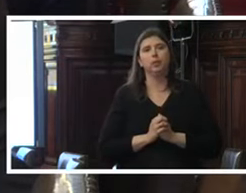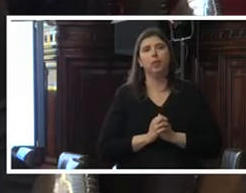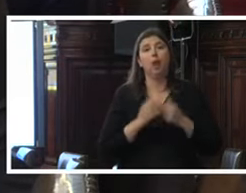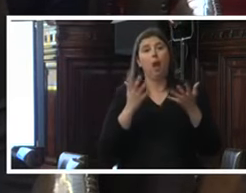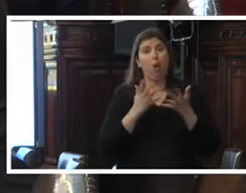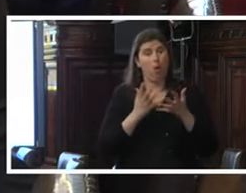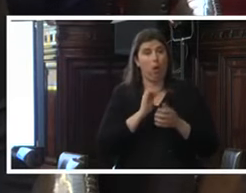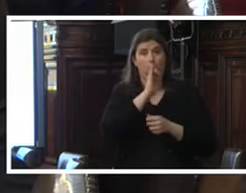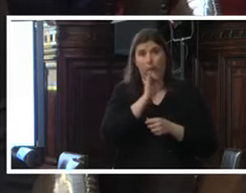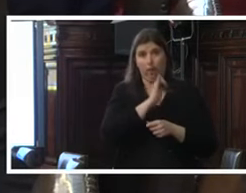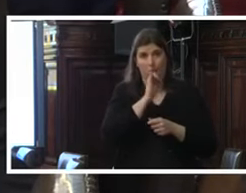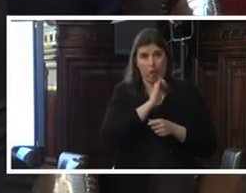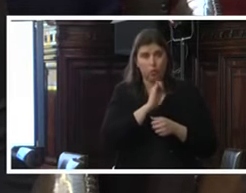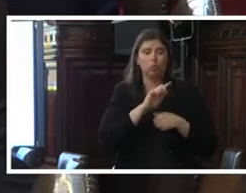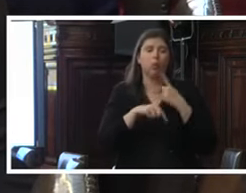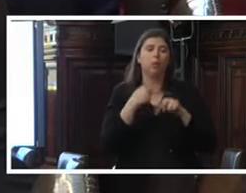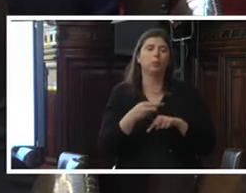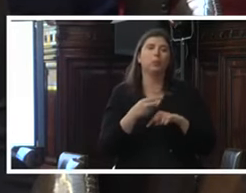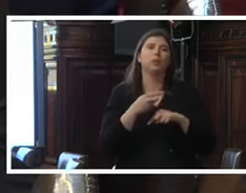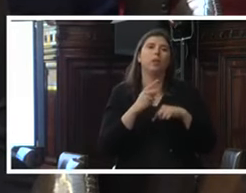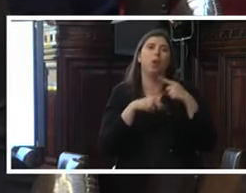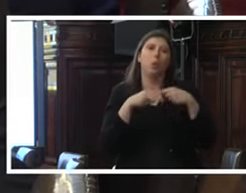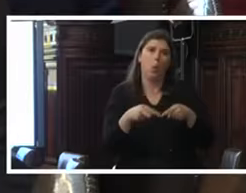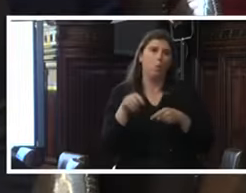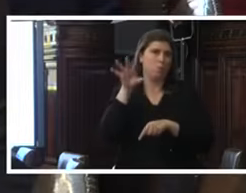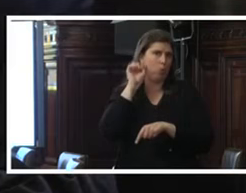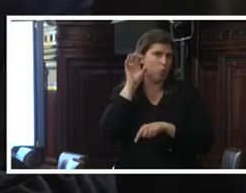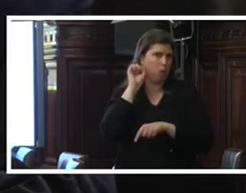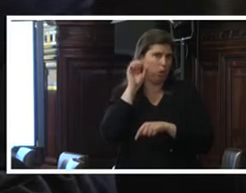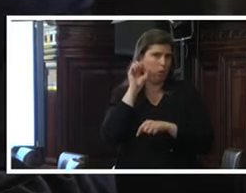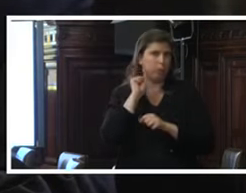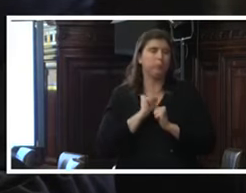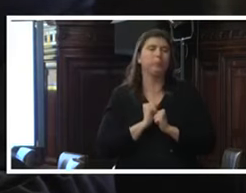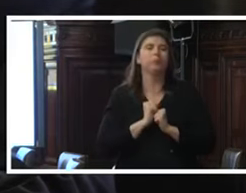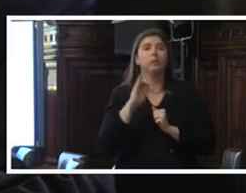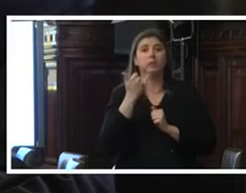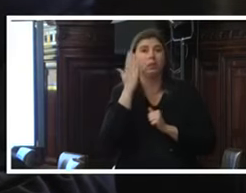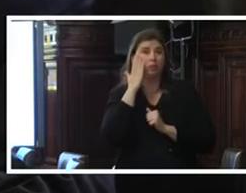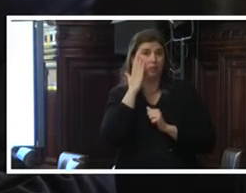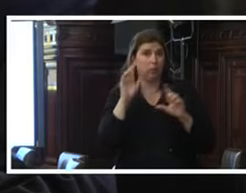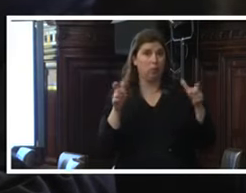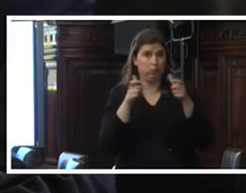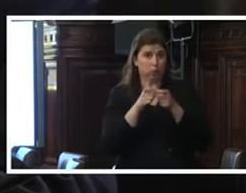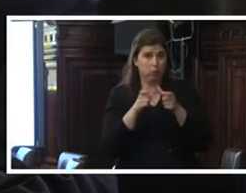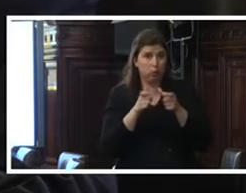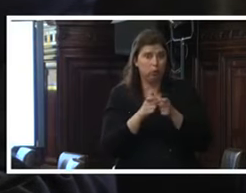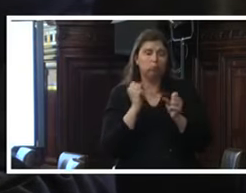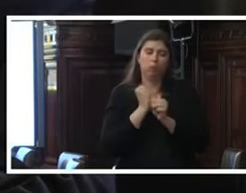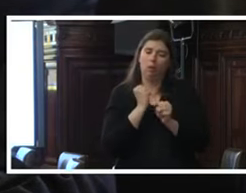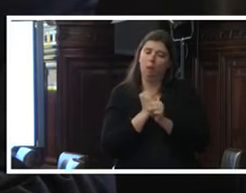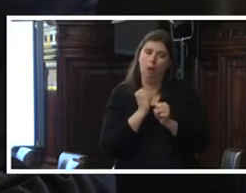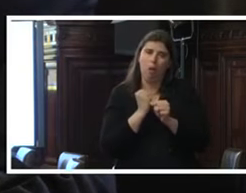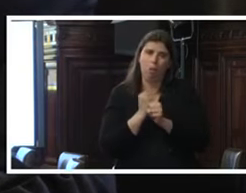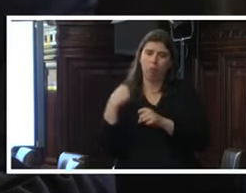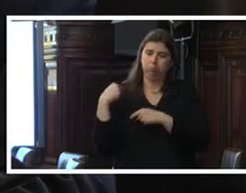comentarios y luego continuaremos escuchándolos como se sabe la comisión ya hace algún tiempo viene trabajando